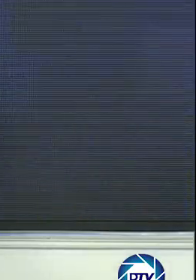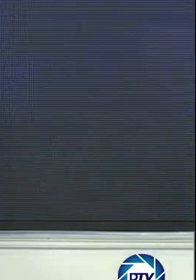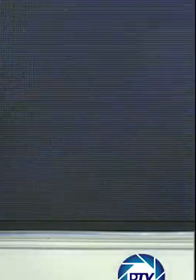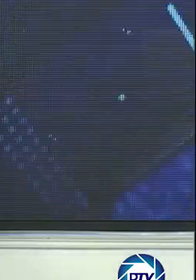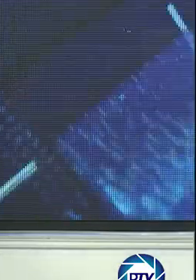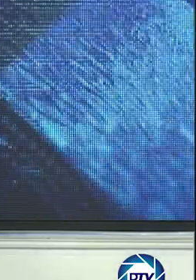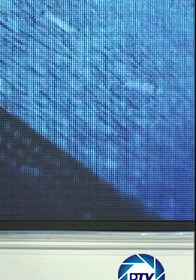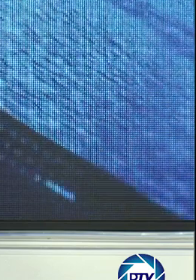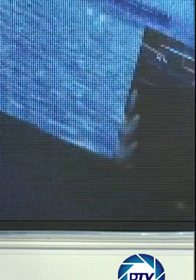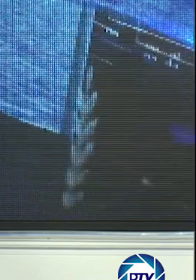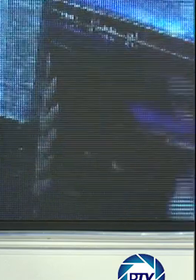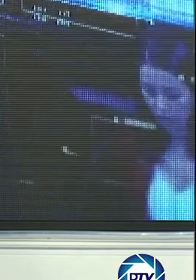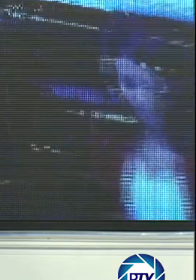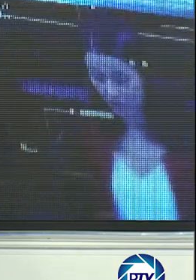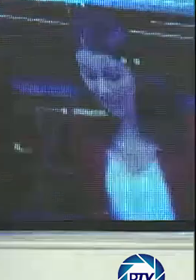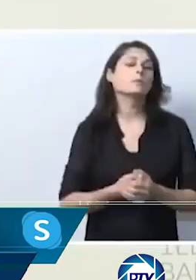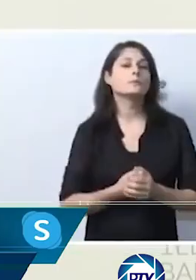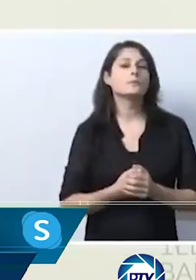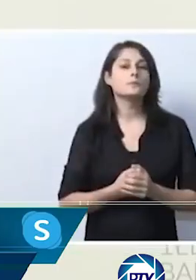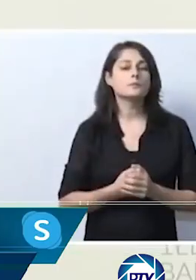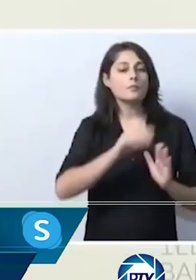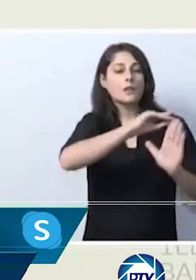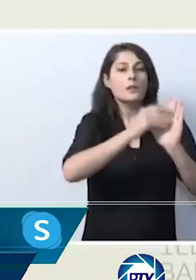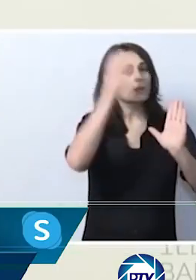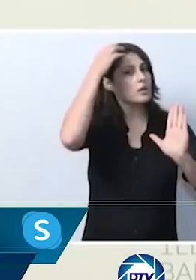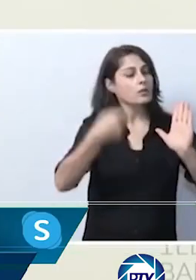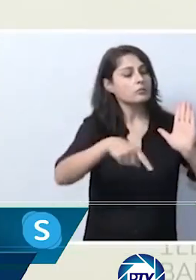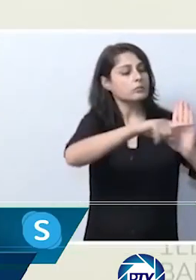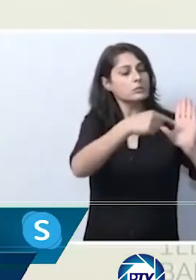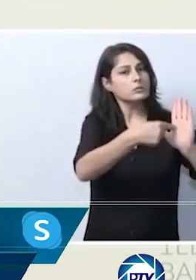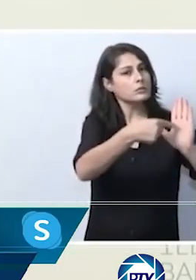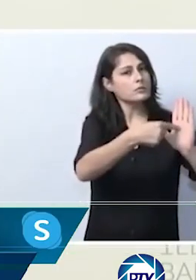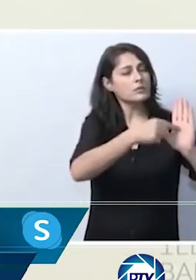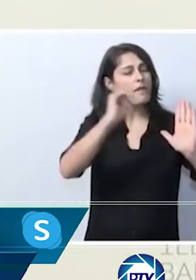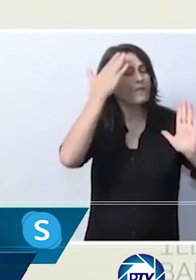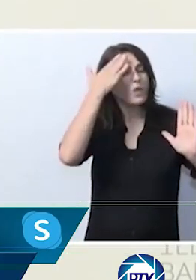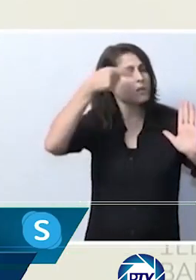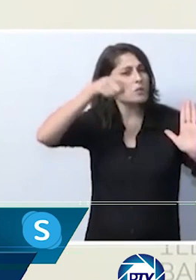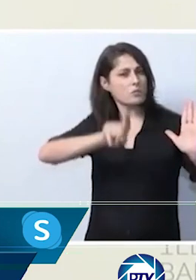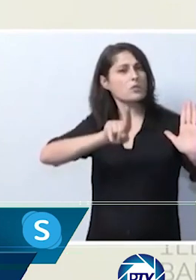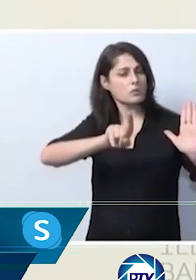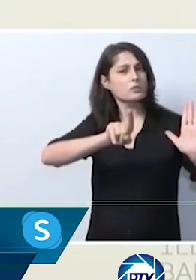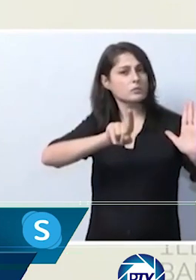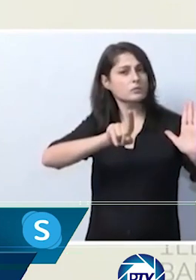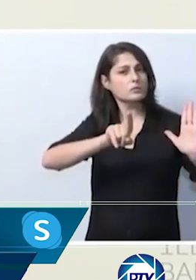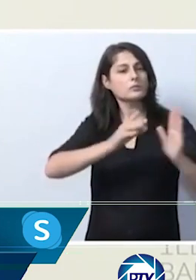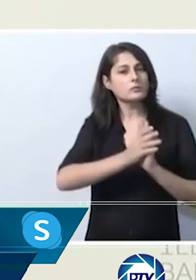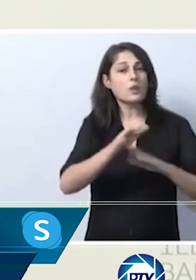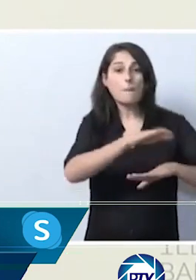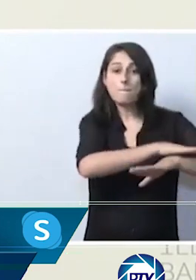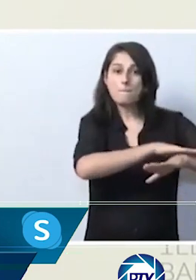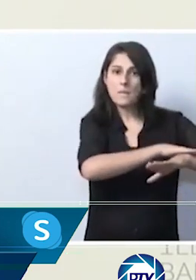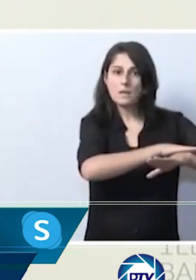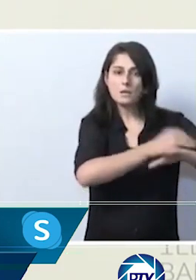octavillas, de un tamaño más pequeño, hemos dado la información más clara, hemos brindado a todos